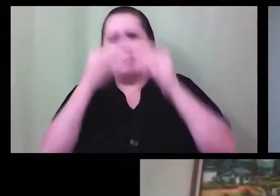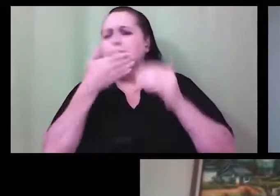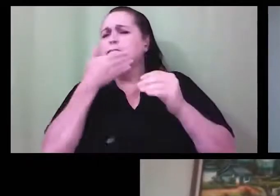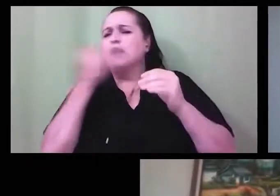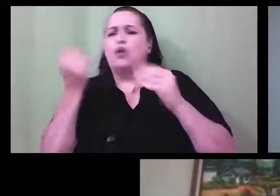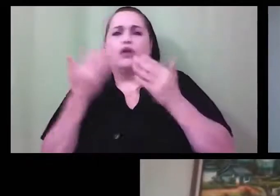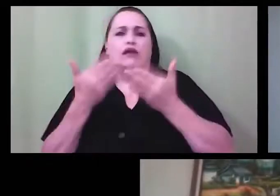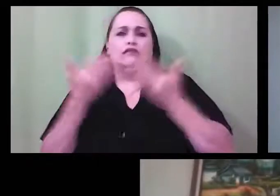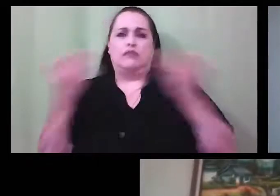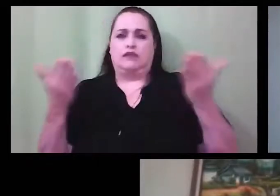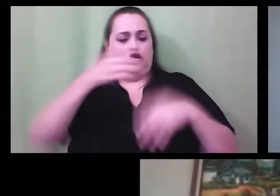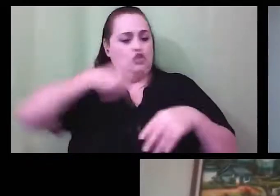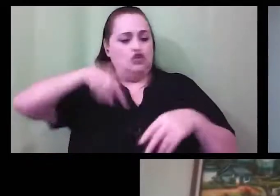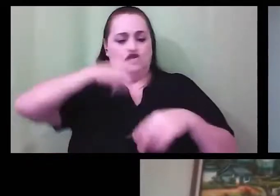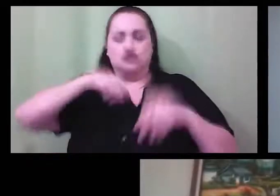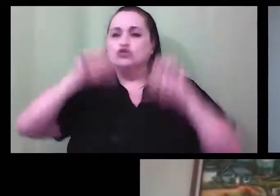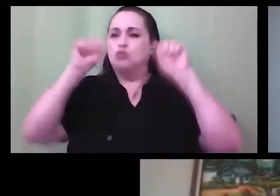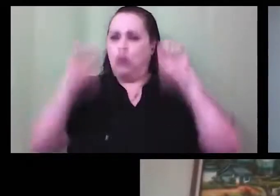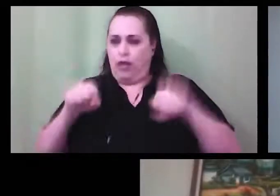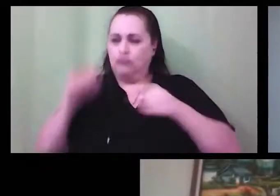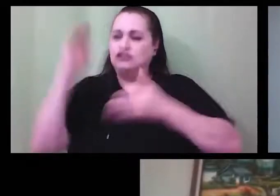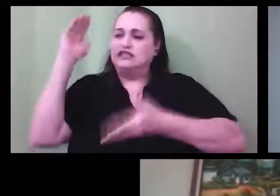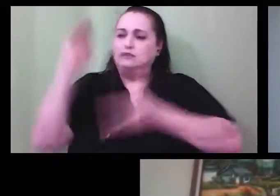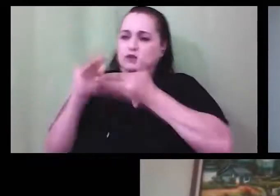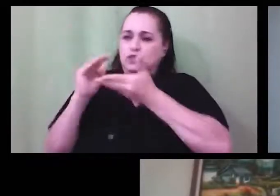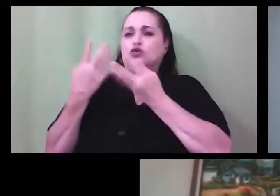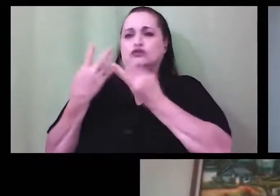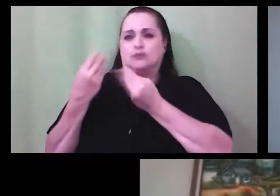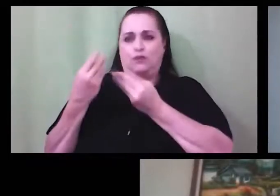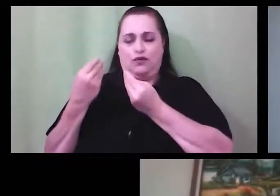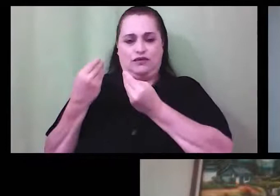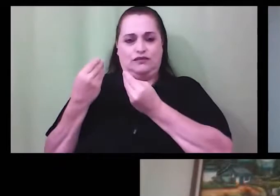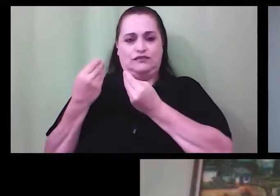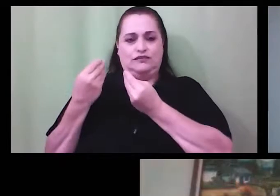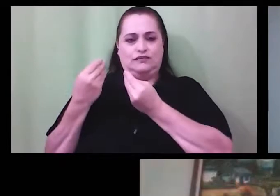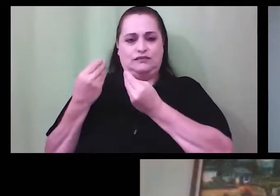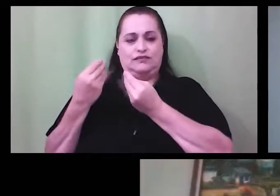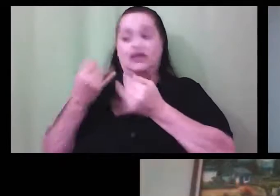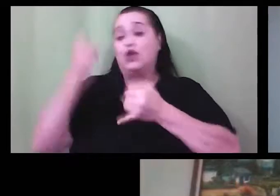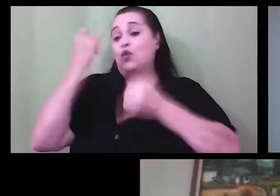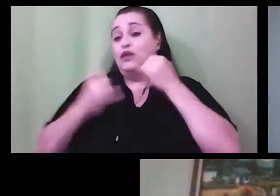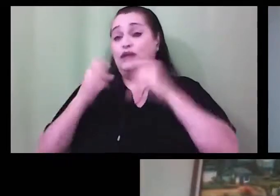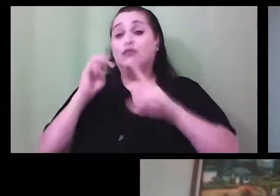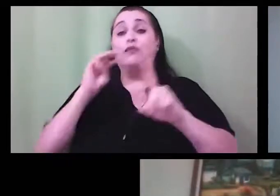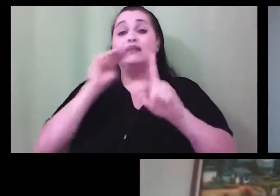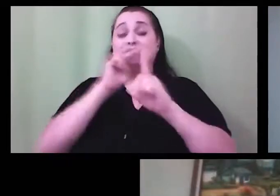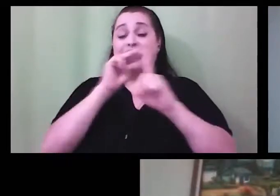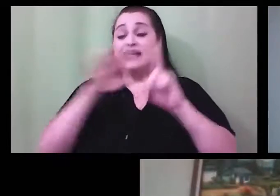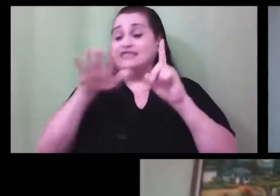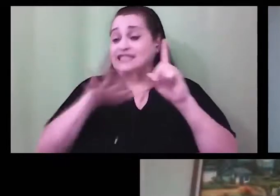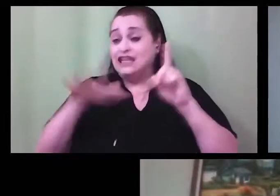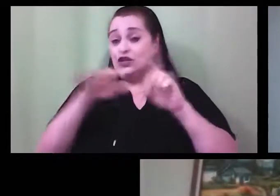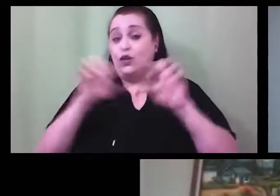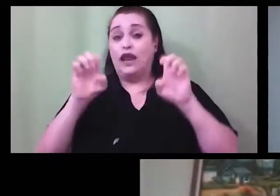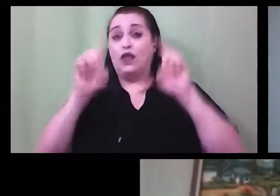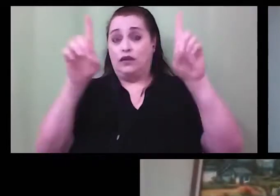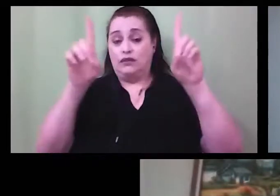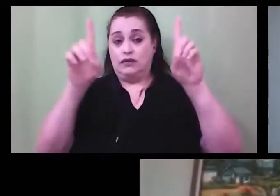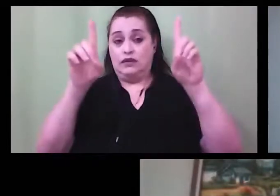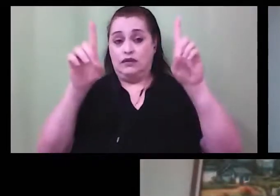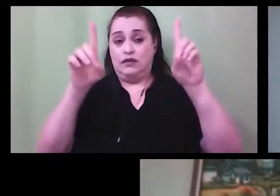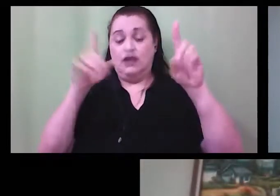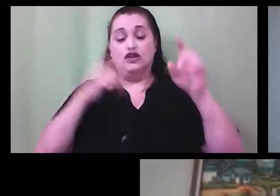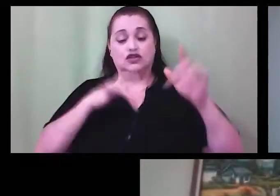para que nosotros podamos disminuir esos temores. Y un último mensaje también el sector educativo.